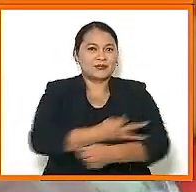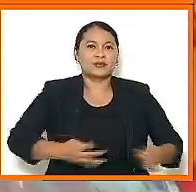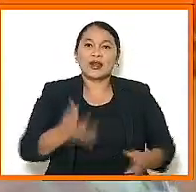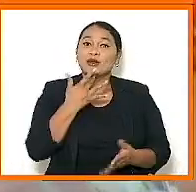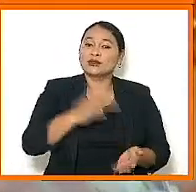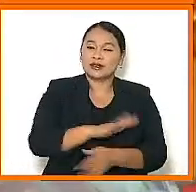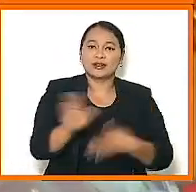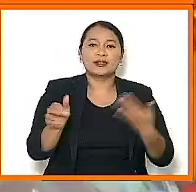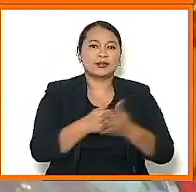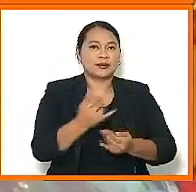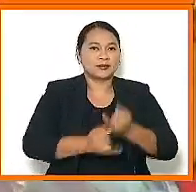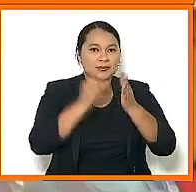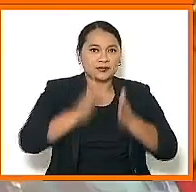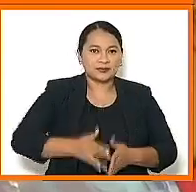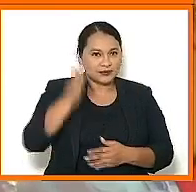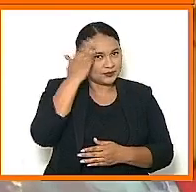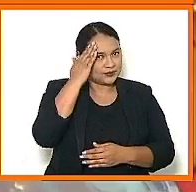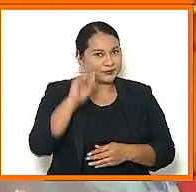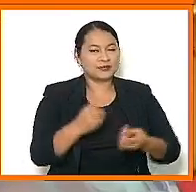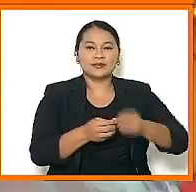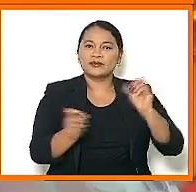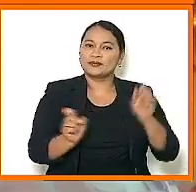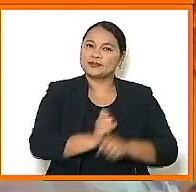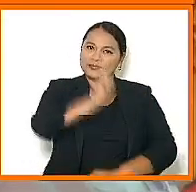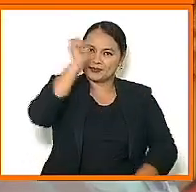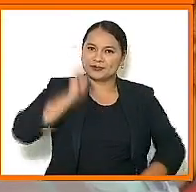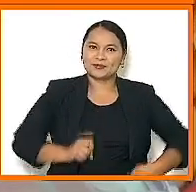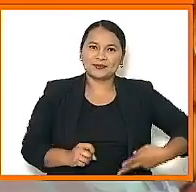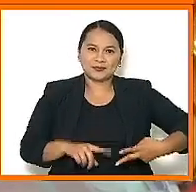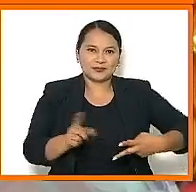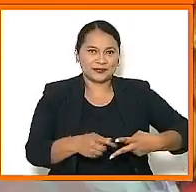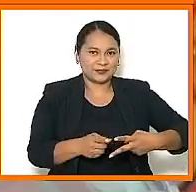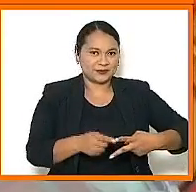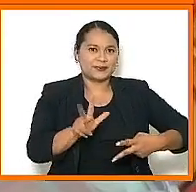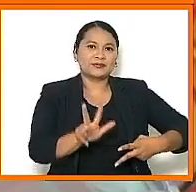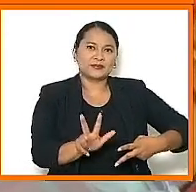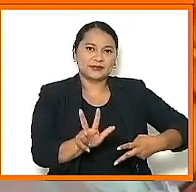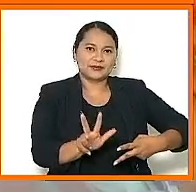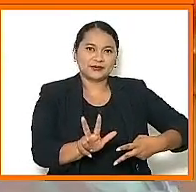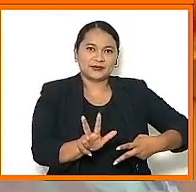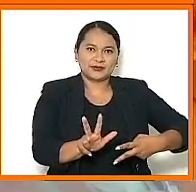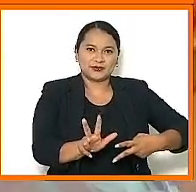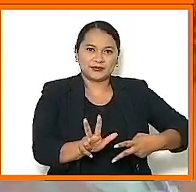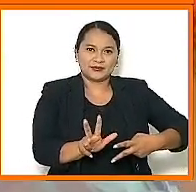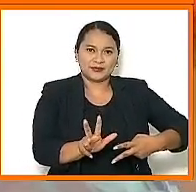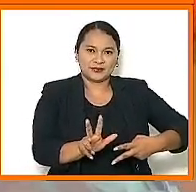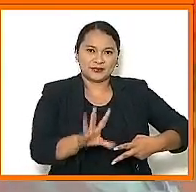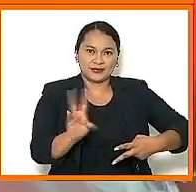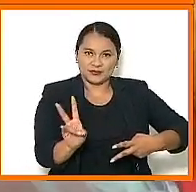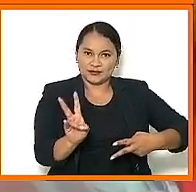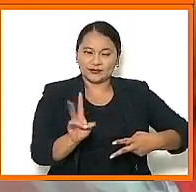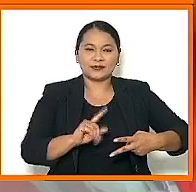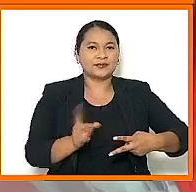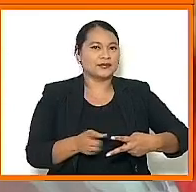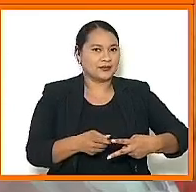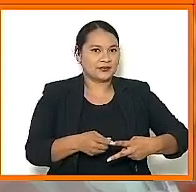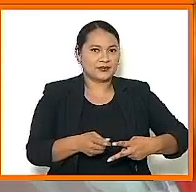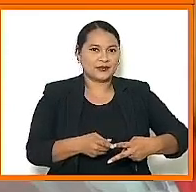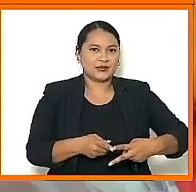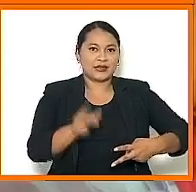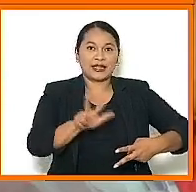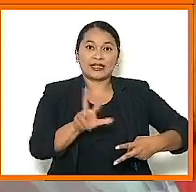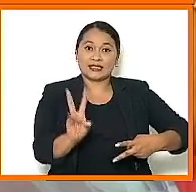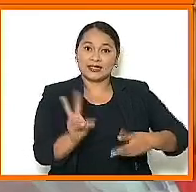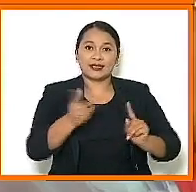jugador, porque tu primer número y su primer dígito es el 3. Segundo dígito, este es el 7. Primer número ganador es